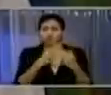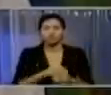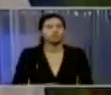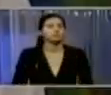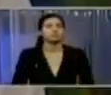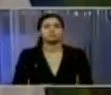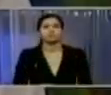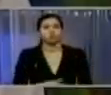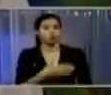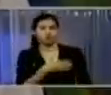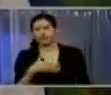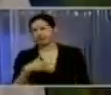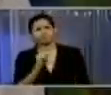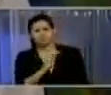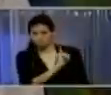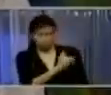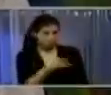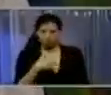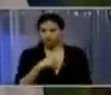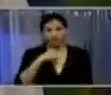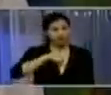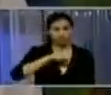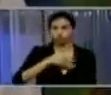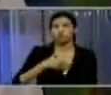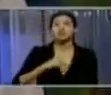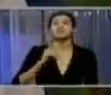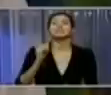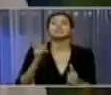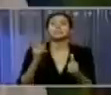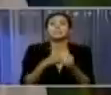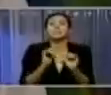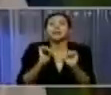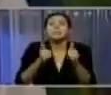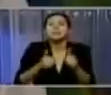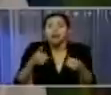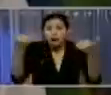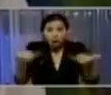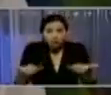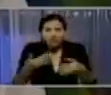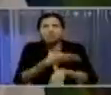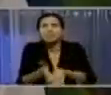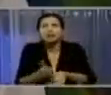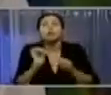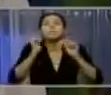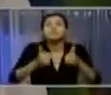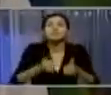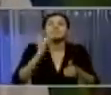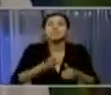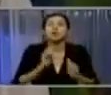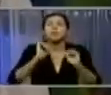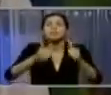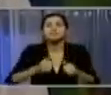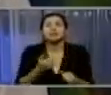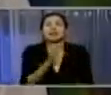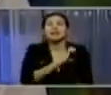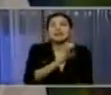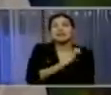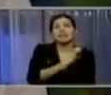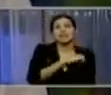quieren, debieron empezar el 11 de enero y no lo hicieron. Empezaron el 11 de abril, día de